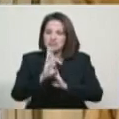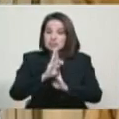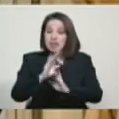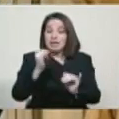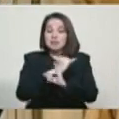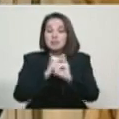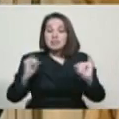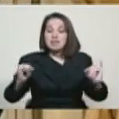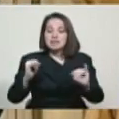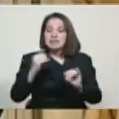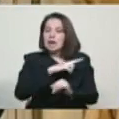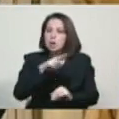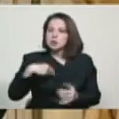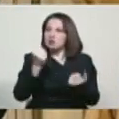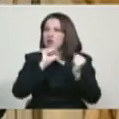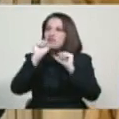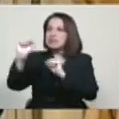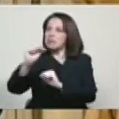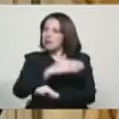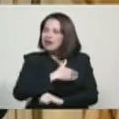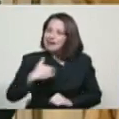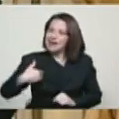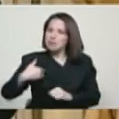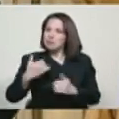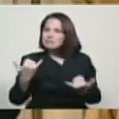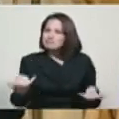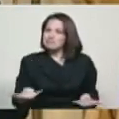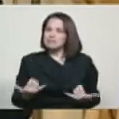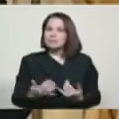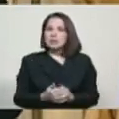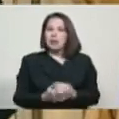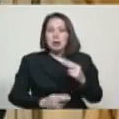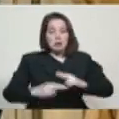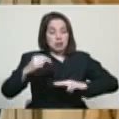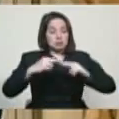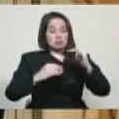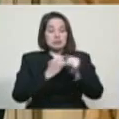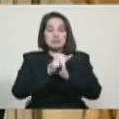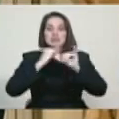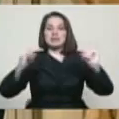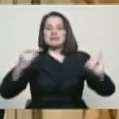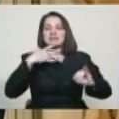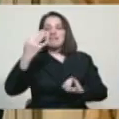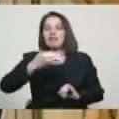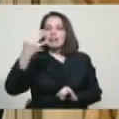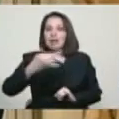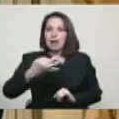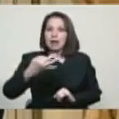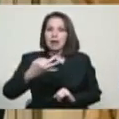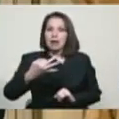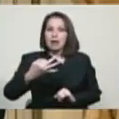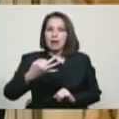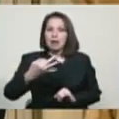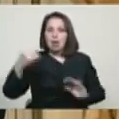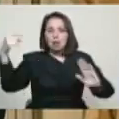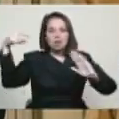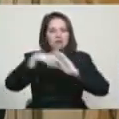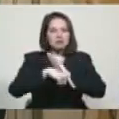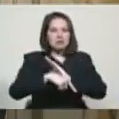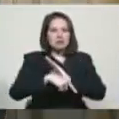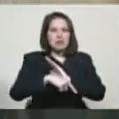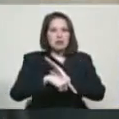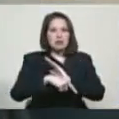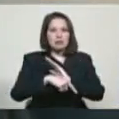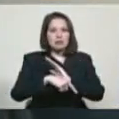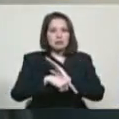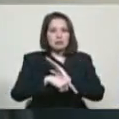defendemos, que anhelamos, para la construcción de la independencia verdadera, está profundizar en